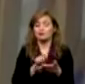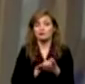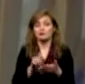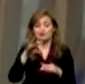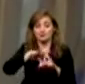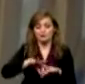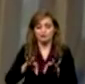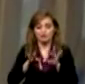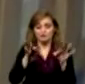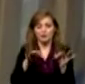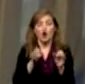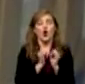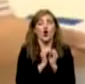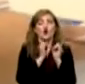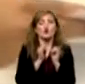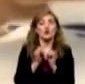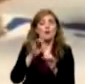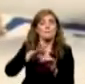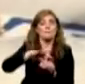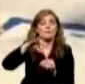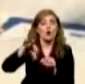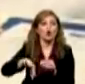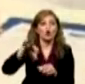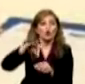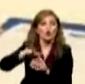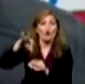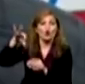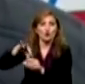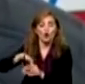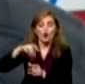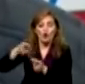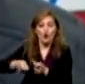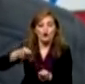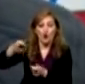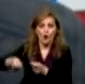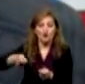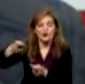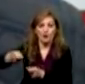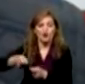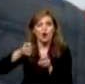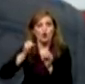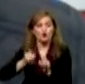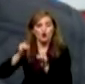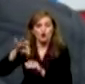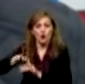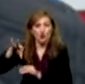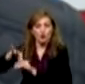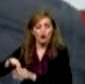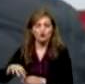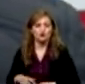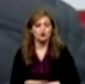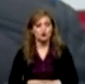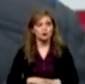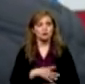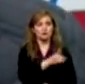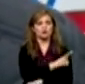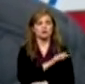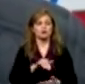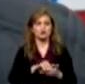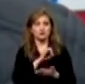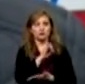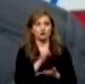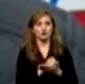las urnas y se cuenten uno a uno los votos. Después de que se haga ese conteo voto a voto ya con todos los delegados, con los miembros aquí de la Junta